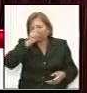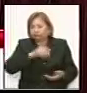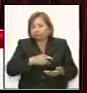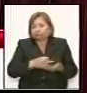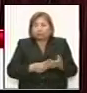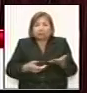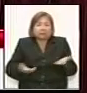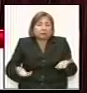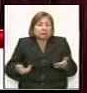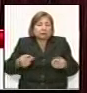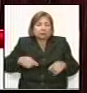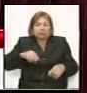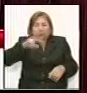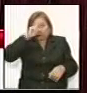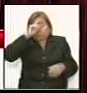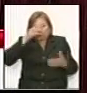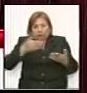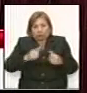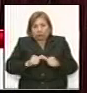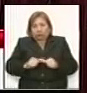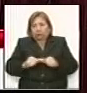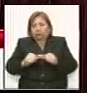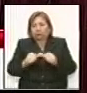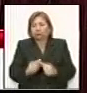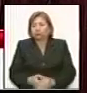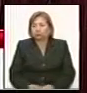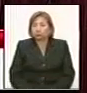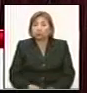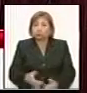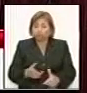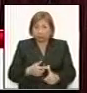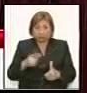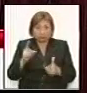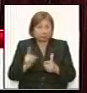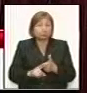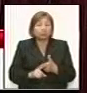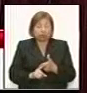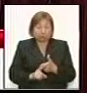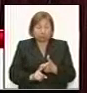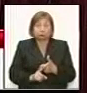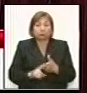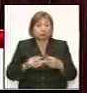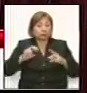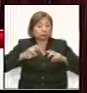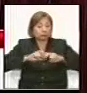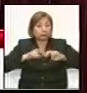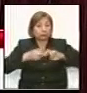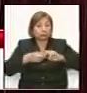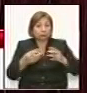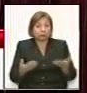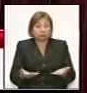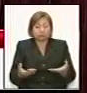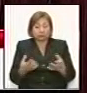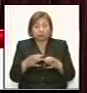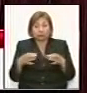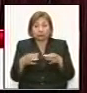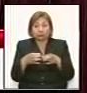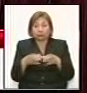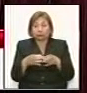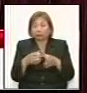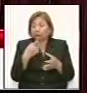está hasta el día de hoy en investigación. Entonces, el problema es que ahora el Congreso, que es un